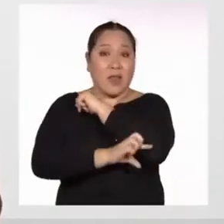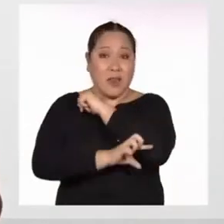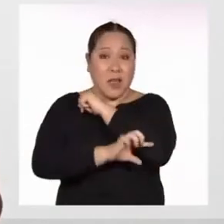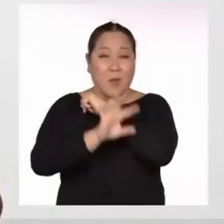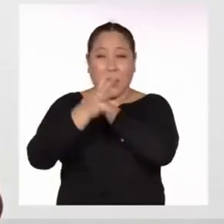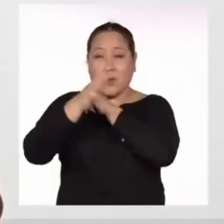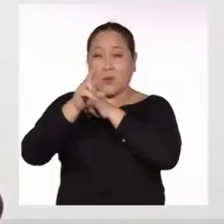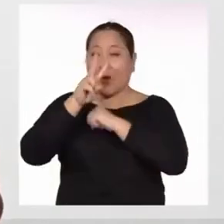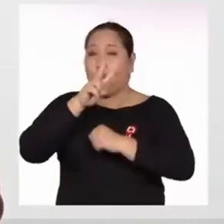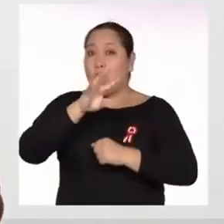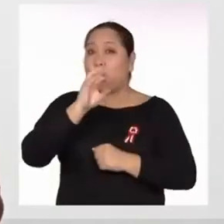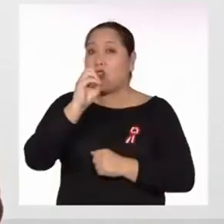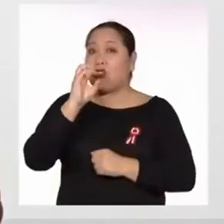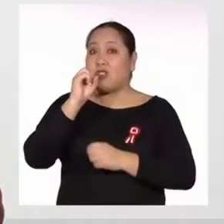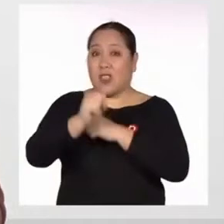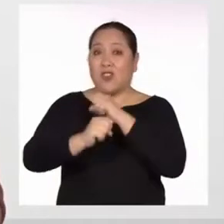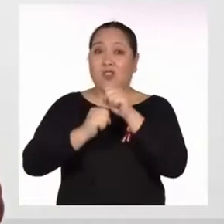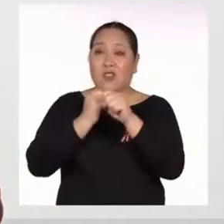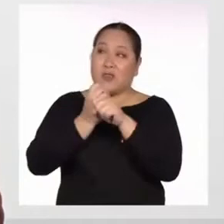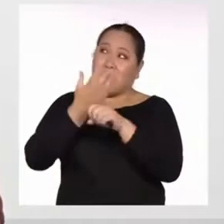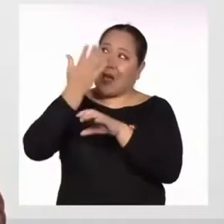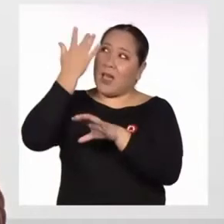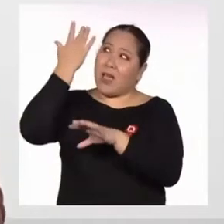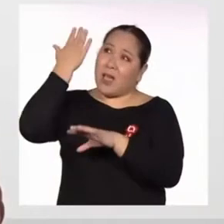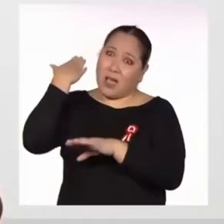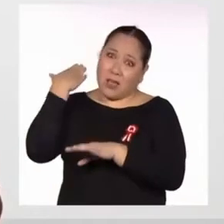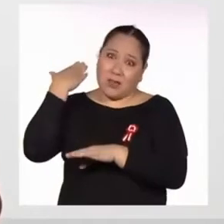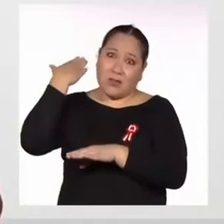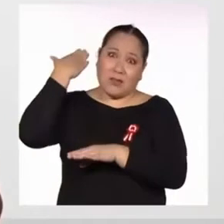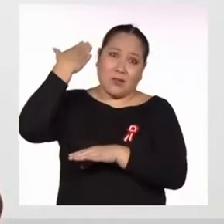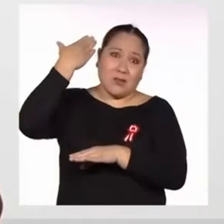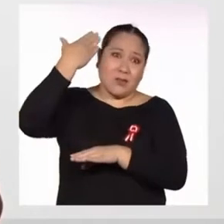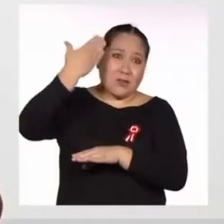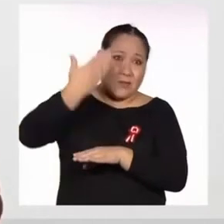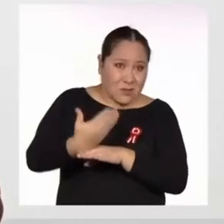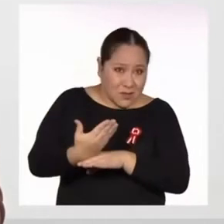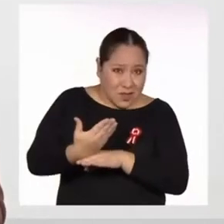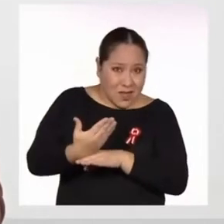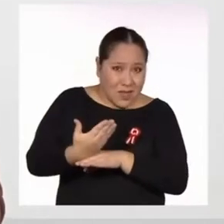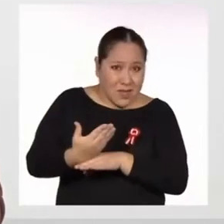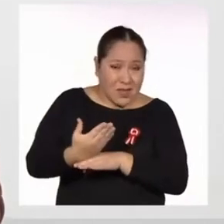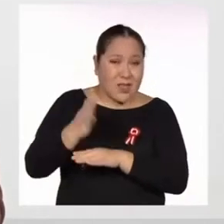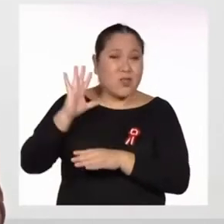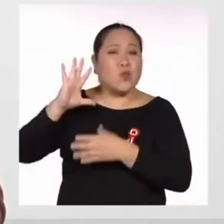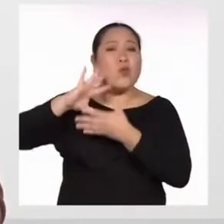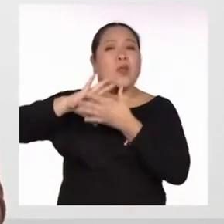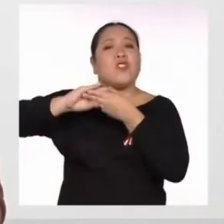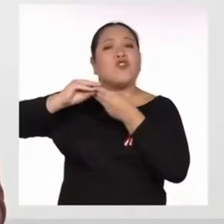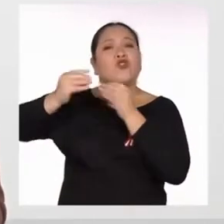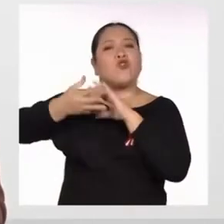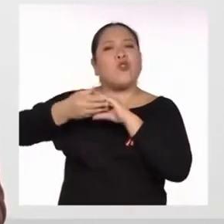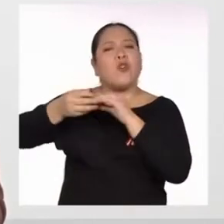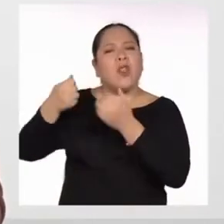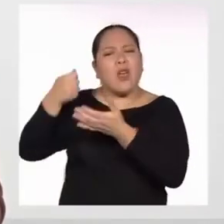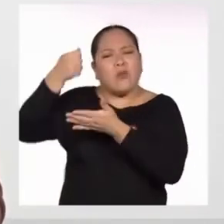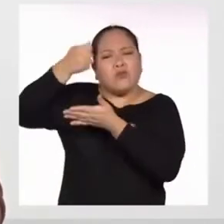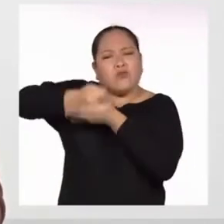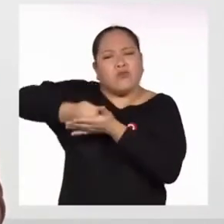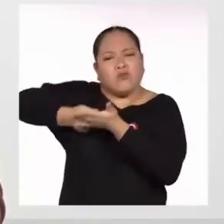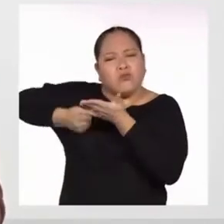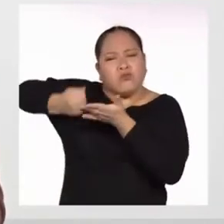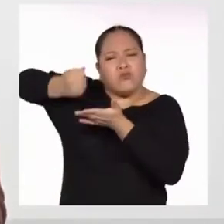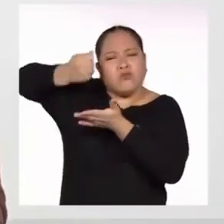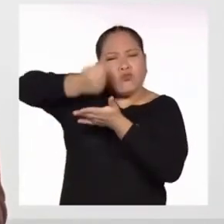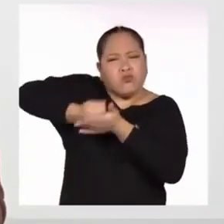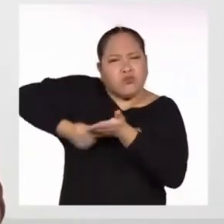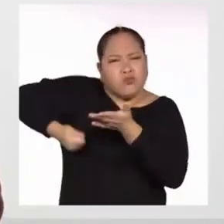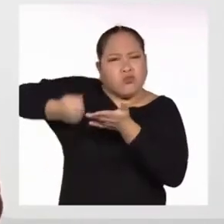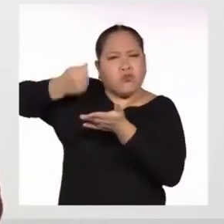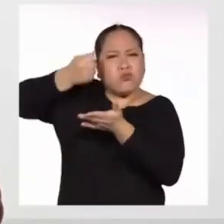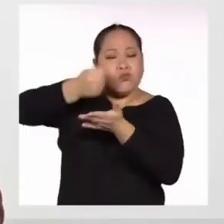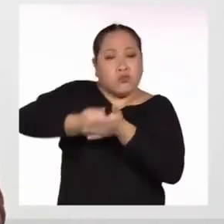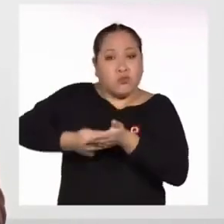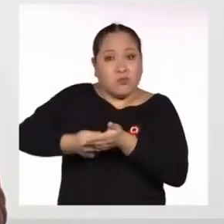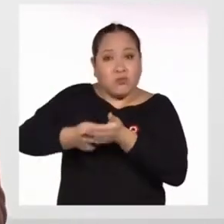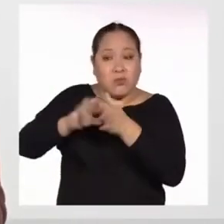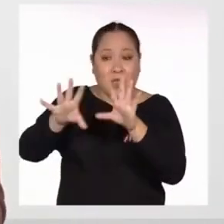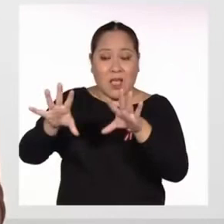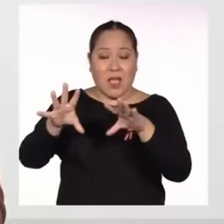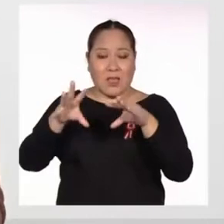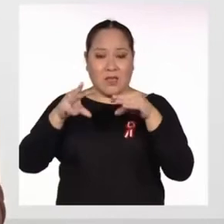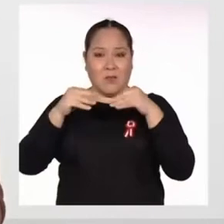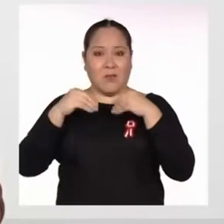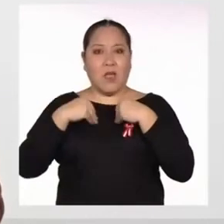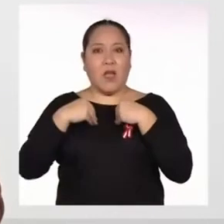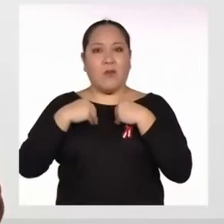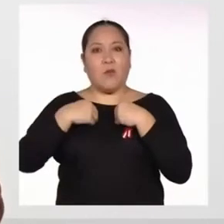200 años es una historia de lucha es más esta idea que les digo de reconocernos como